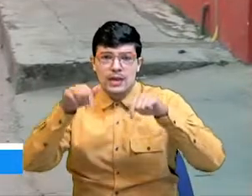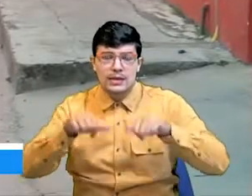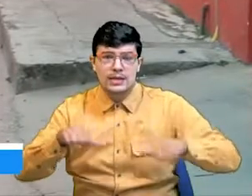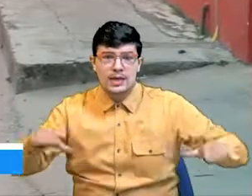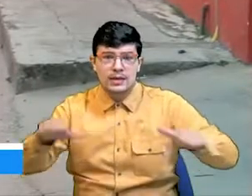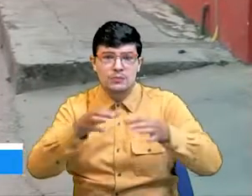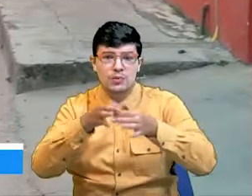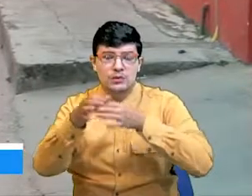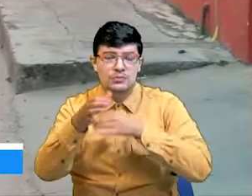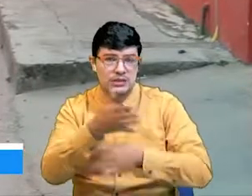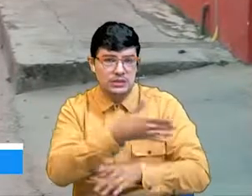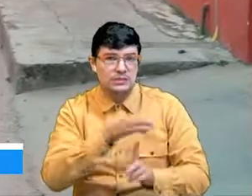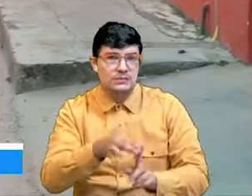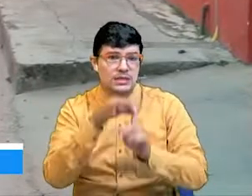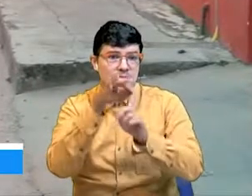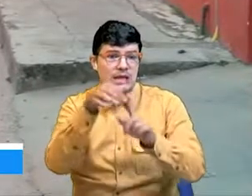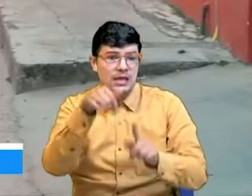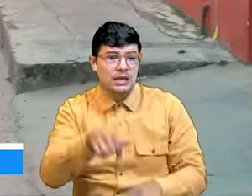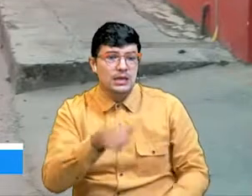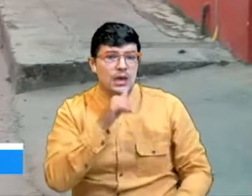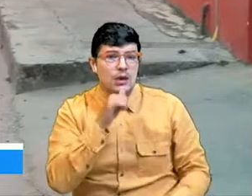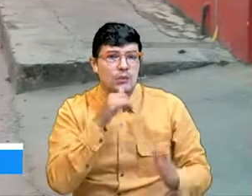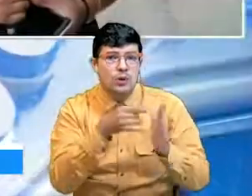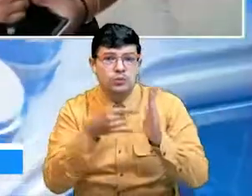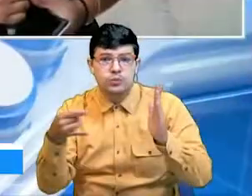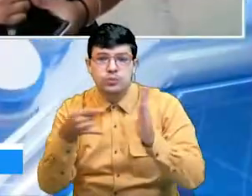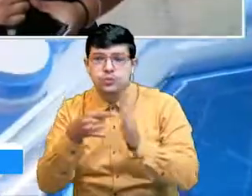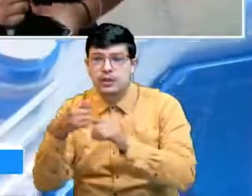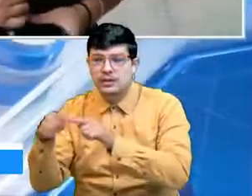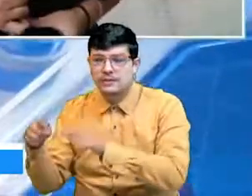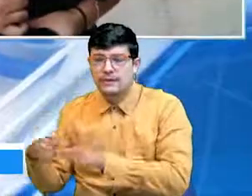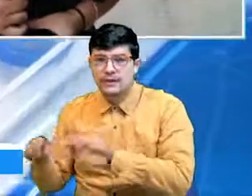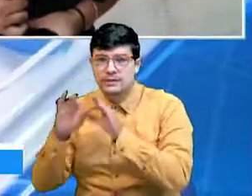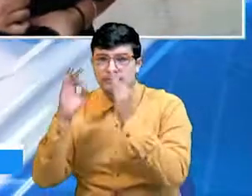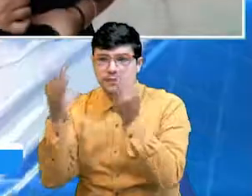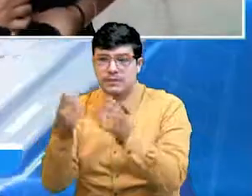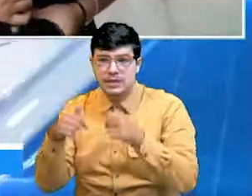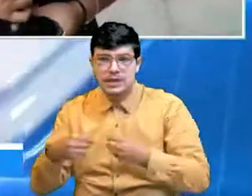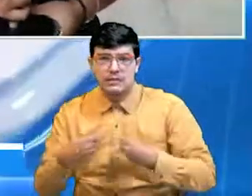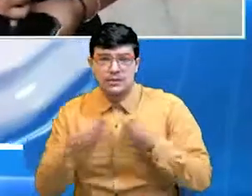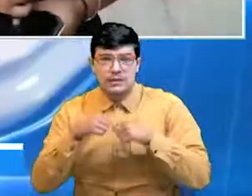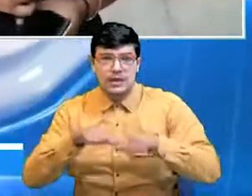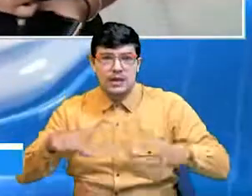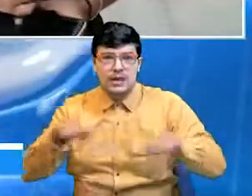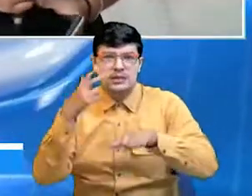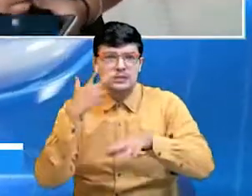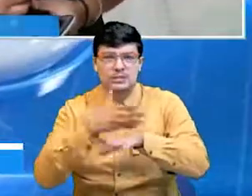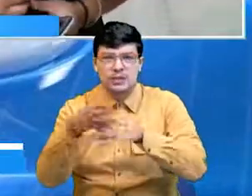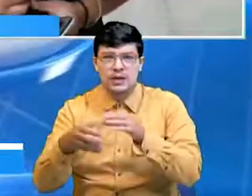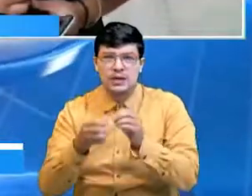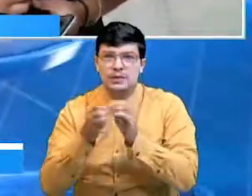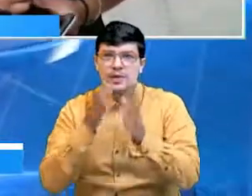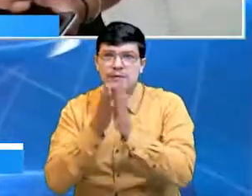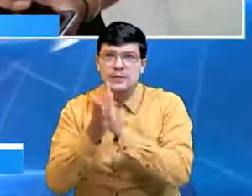en especial el agua del cual se abastecen varias familias. Con la cámara de Juan Diego Rojas, informó para